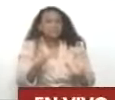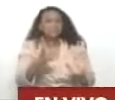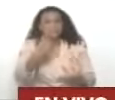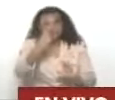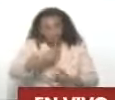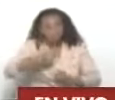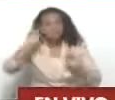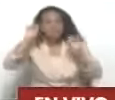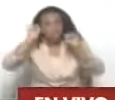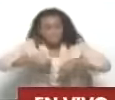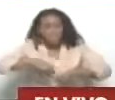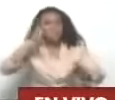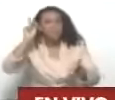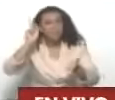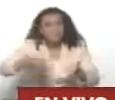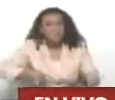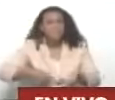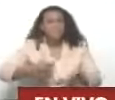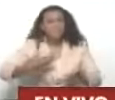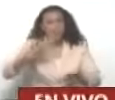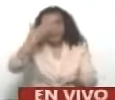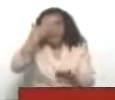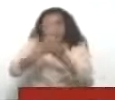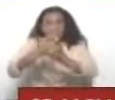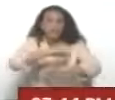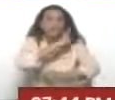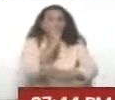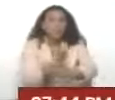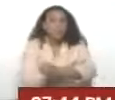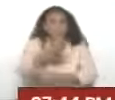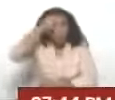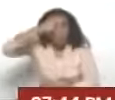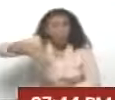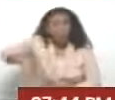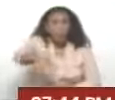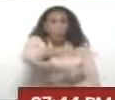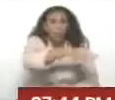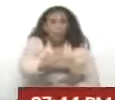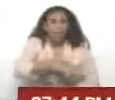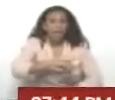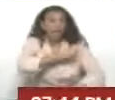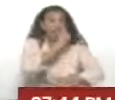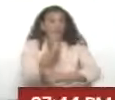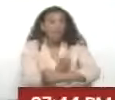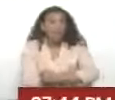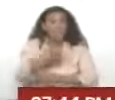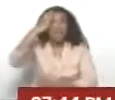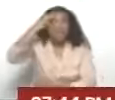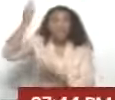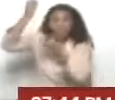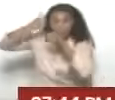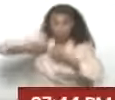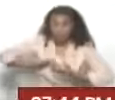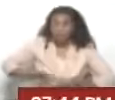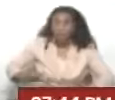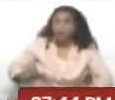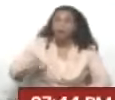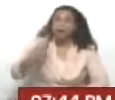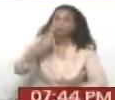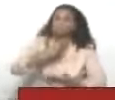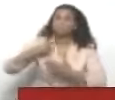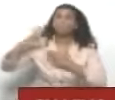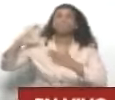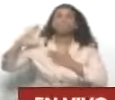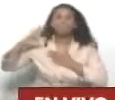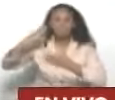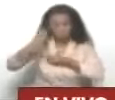hago ante la fuerza del pueblo y ante las fuerzas que Dios nos pone. Y ese juramento también lo